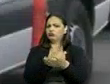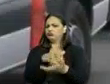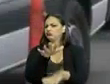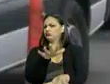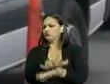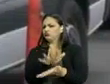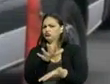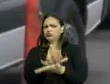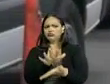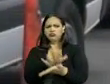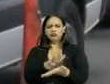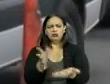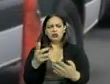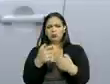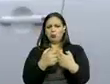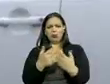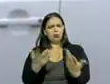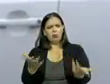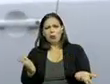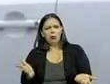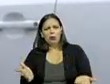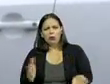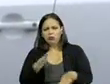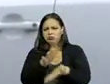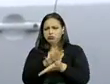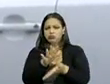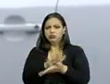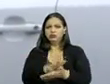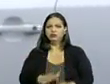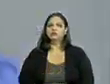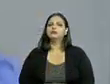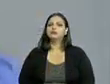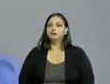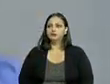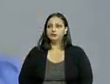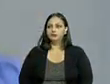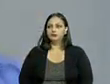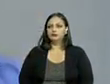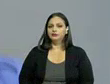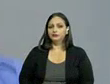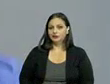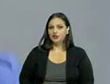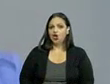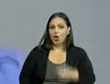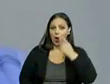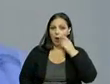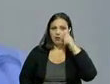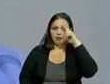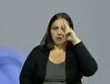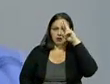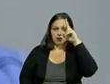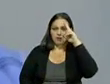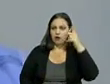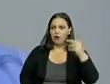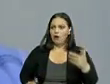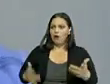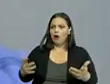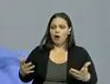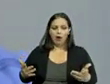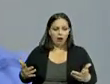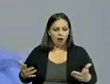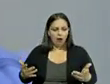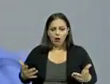Al parecer, tras cometer el atentado, el esposo intentó quitarse la vida. Autoenvenenamiento, una sustancia